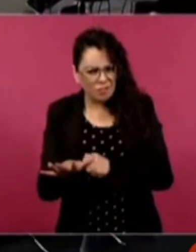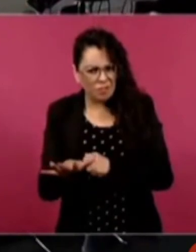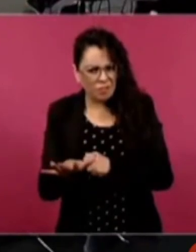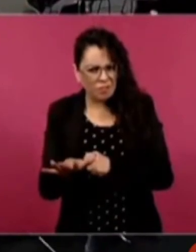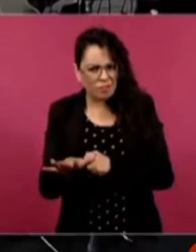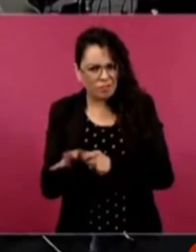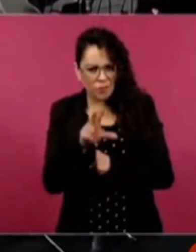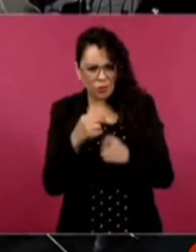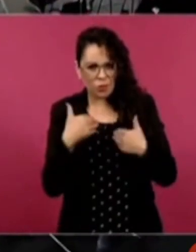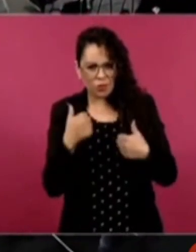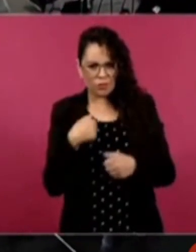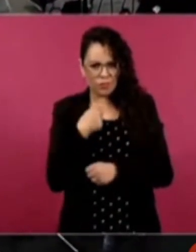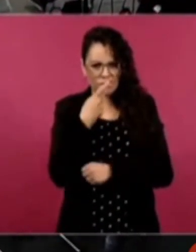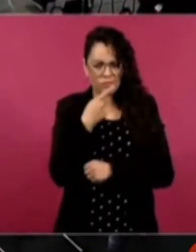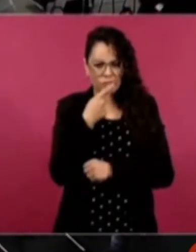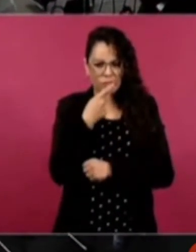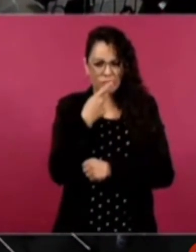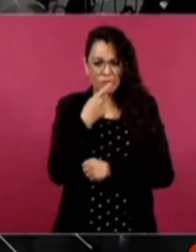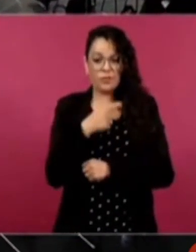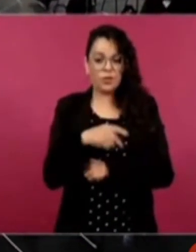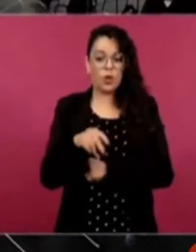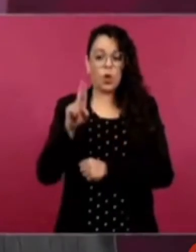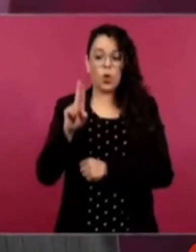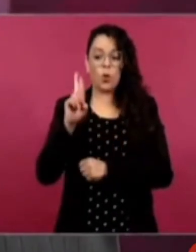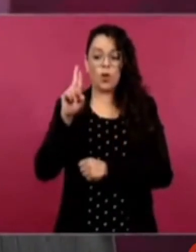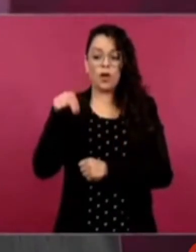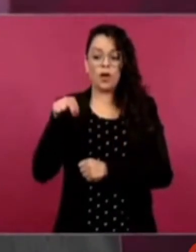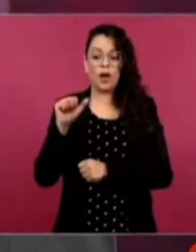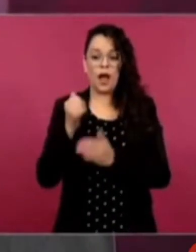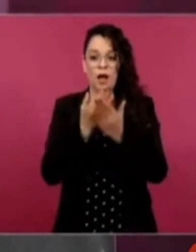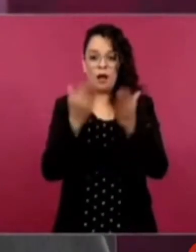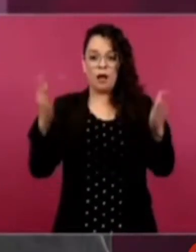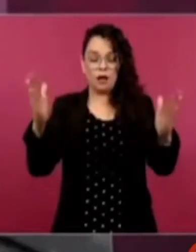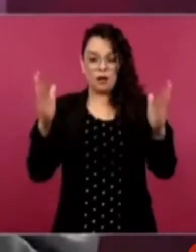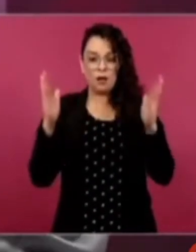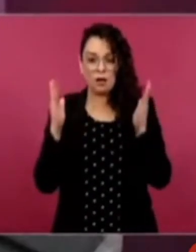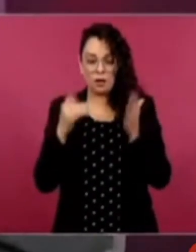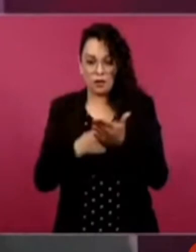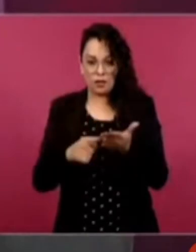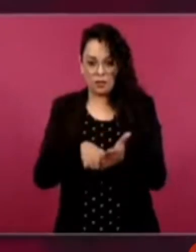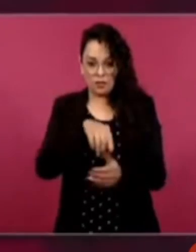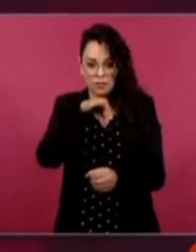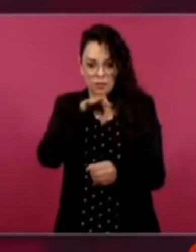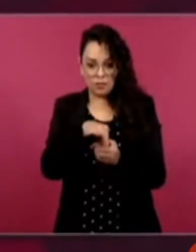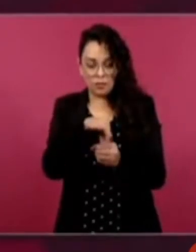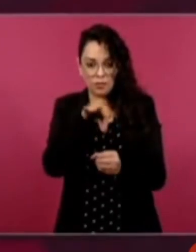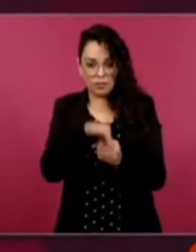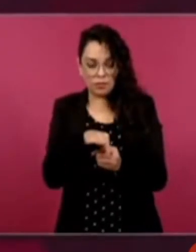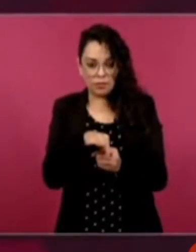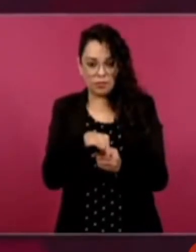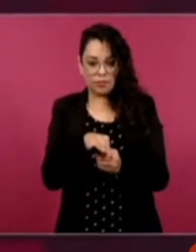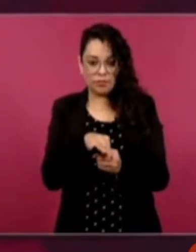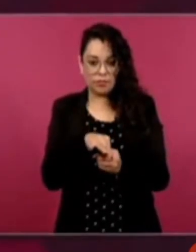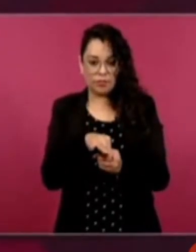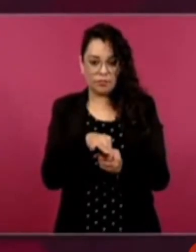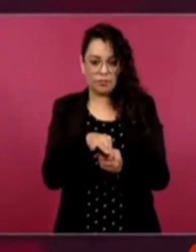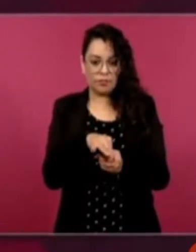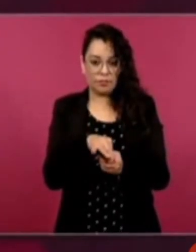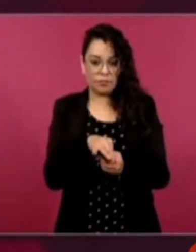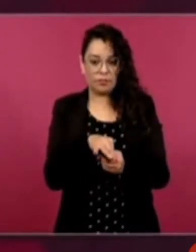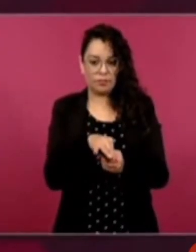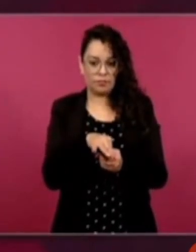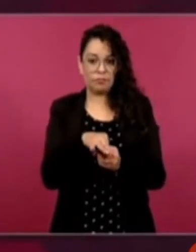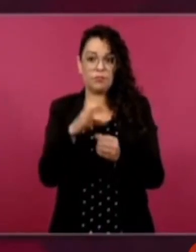dijo bien. En urna. O sea, se iba a